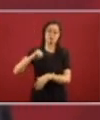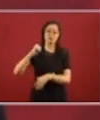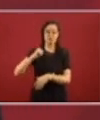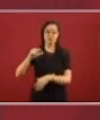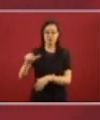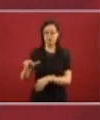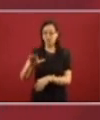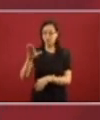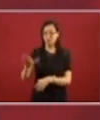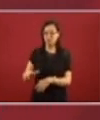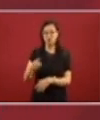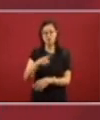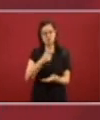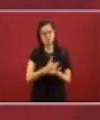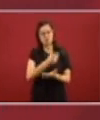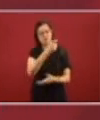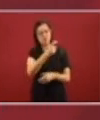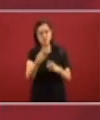¿Quién paga eso?